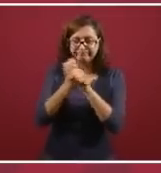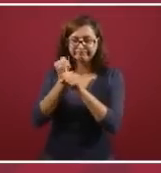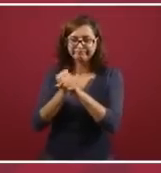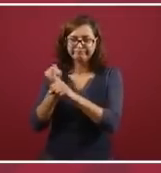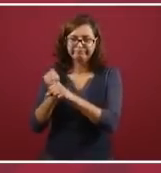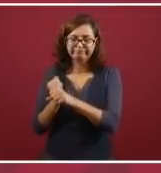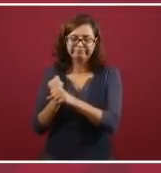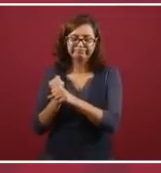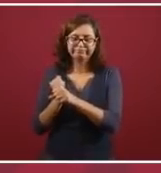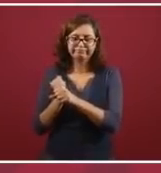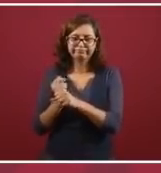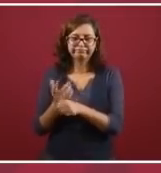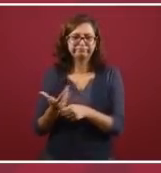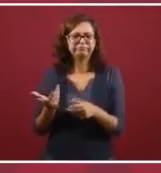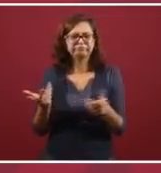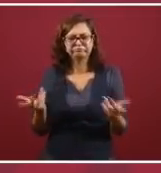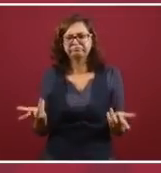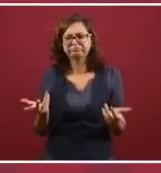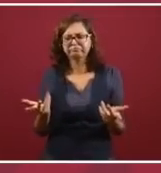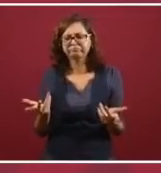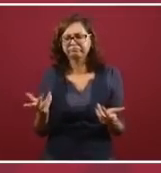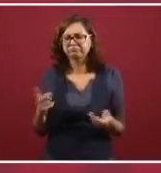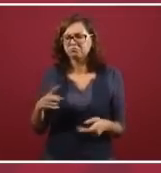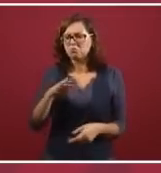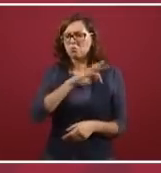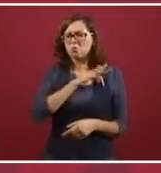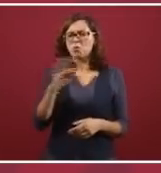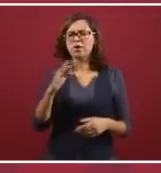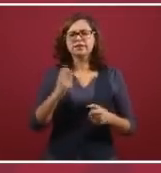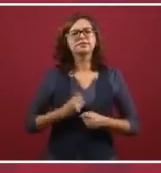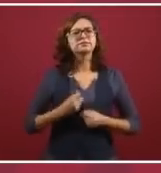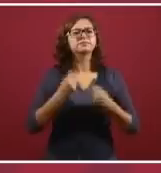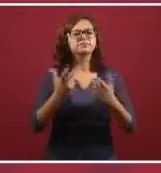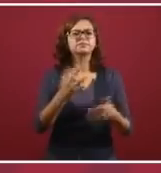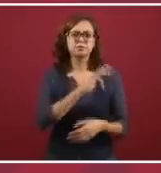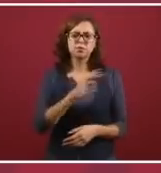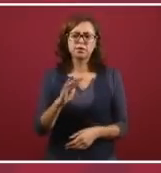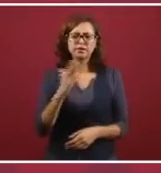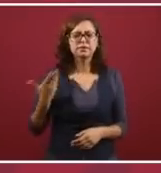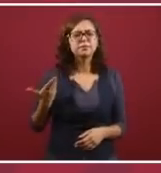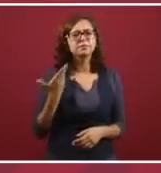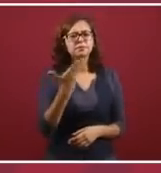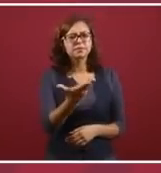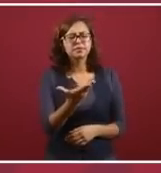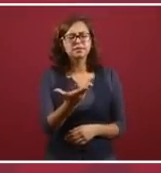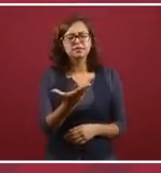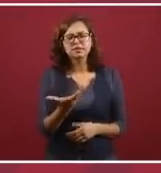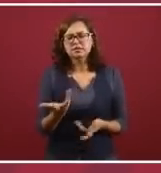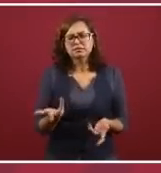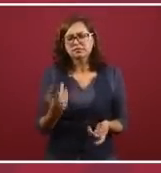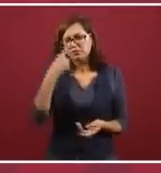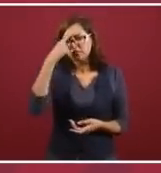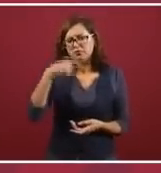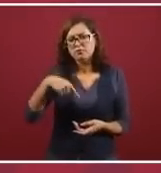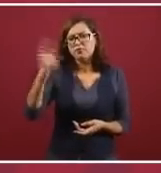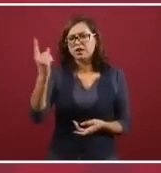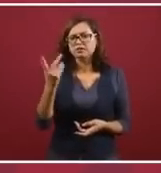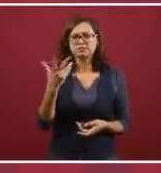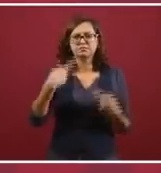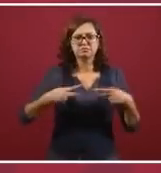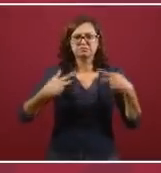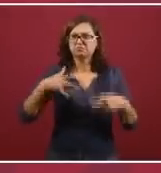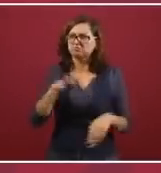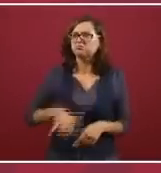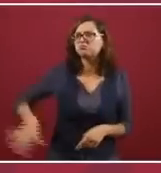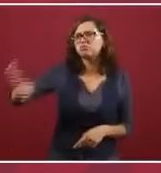esto pues es fácil de que se exprese. Estábamos hablando hace un momento de la fuerza de la opinión pública,